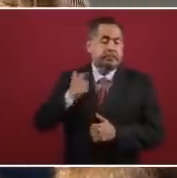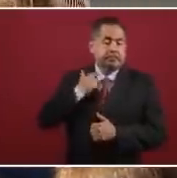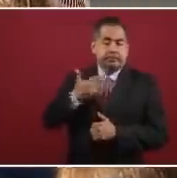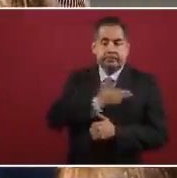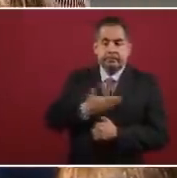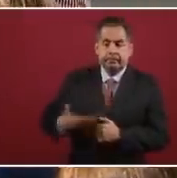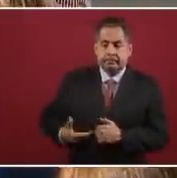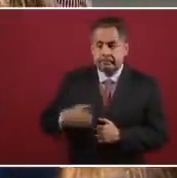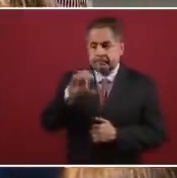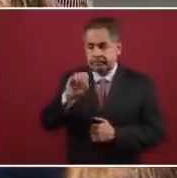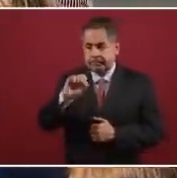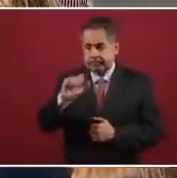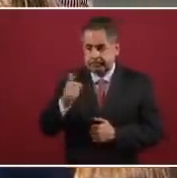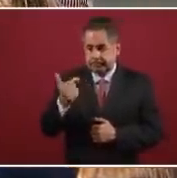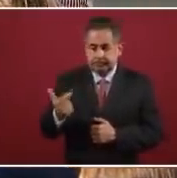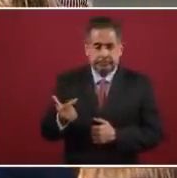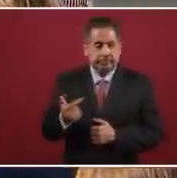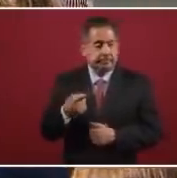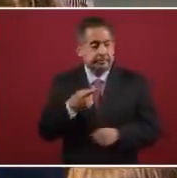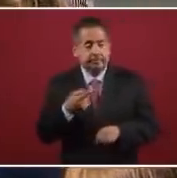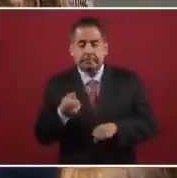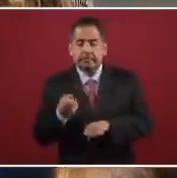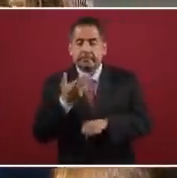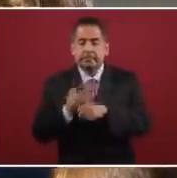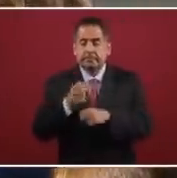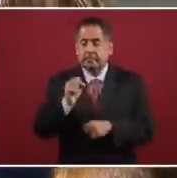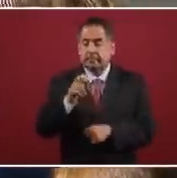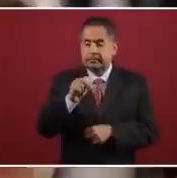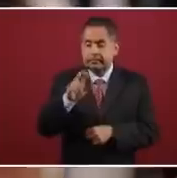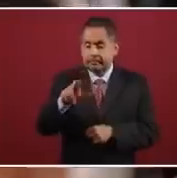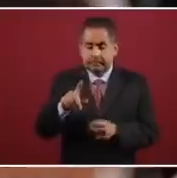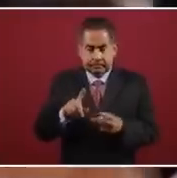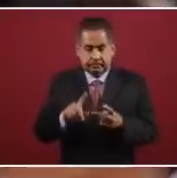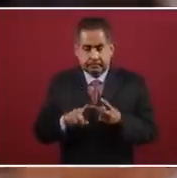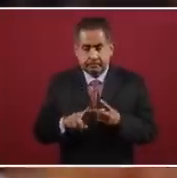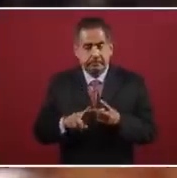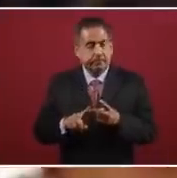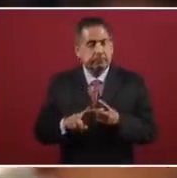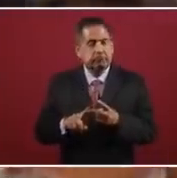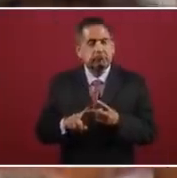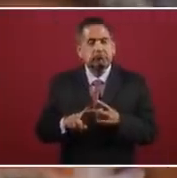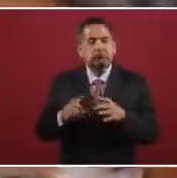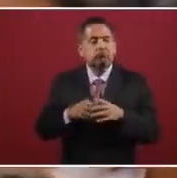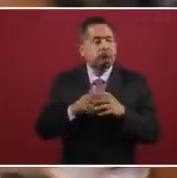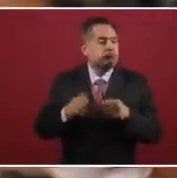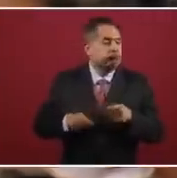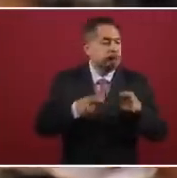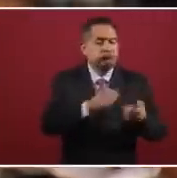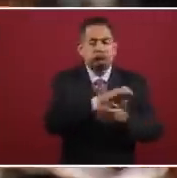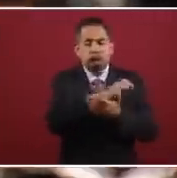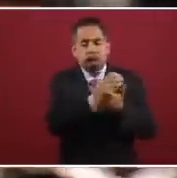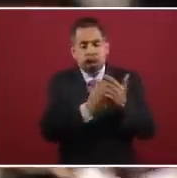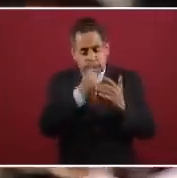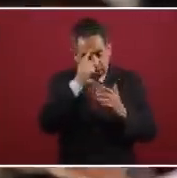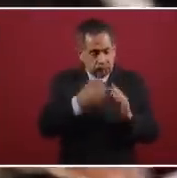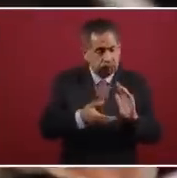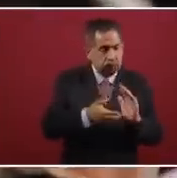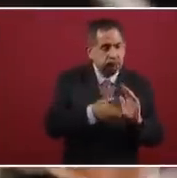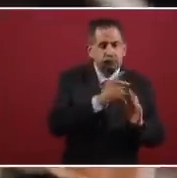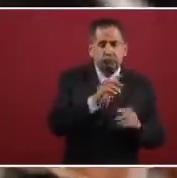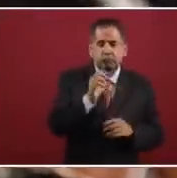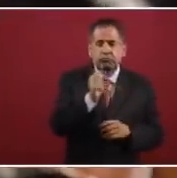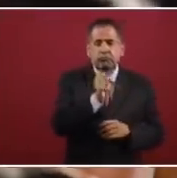Salinas de Gortari, la Secretaría de Energía, Minas e Industria Paraestatal otorgó un contrato de explotación en San Felipe,